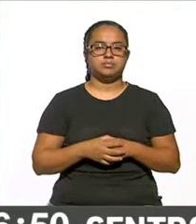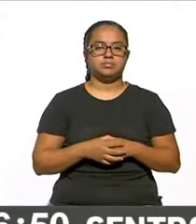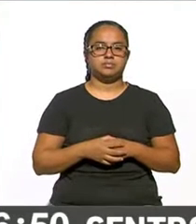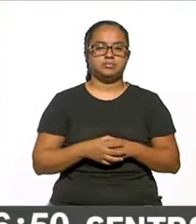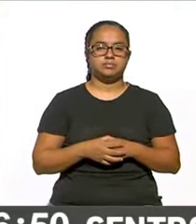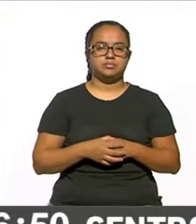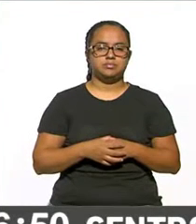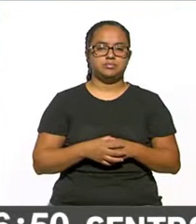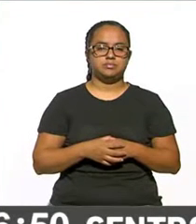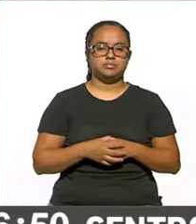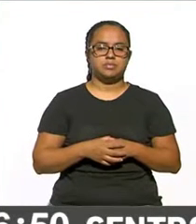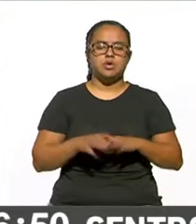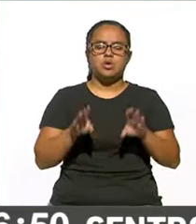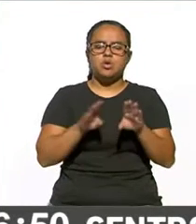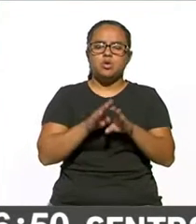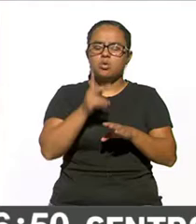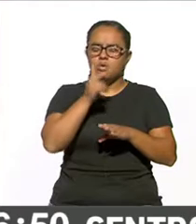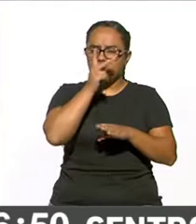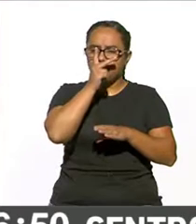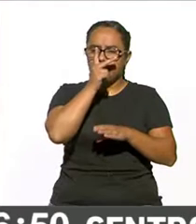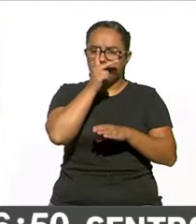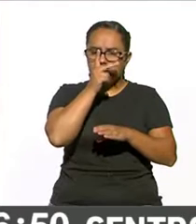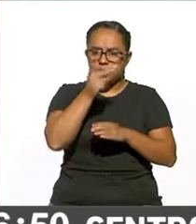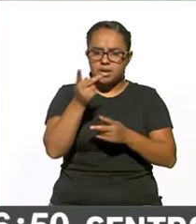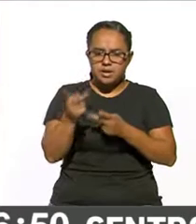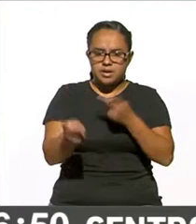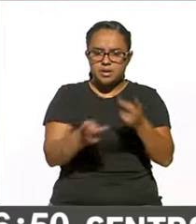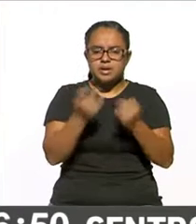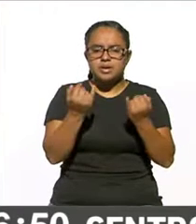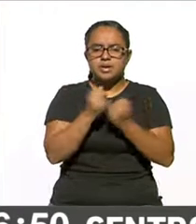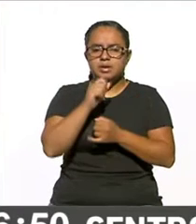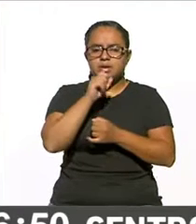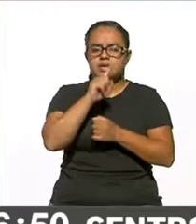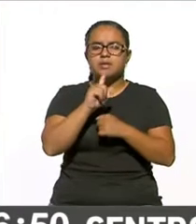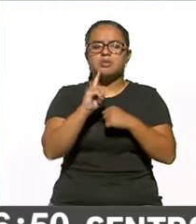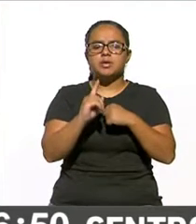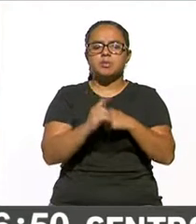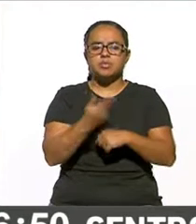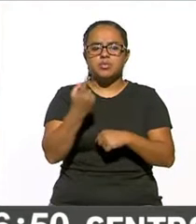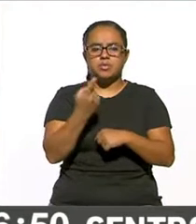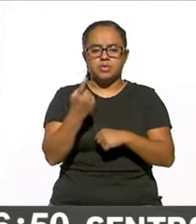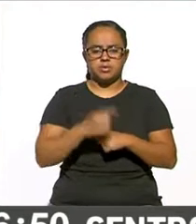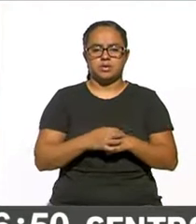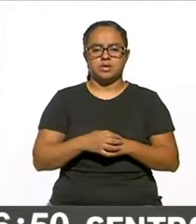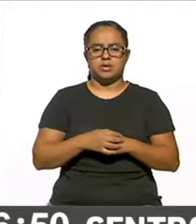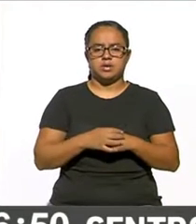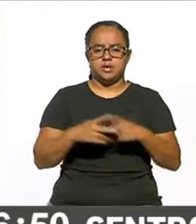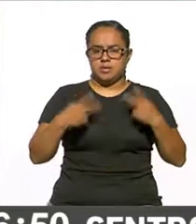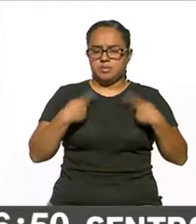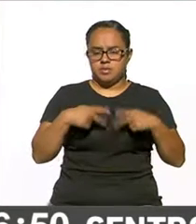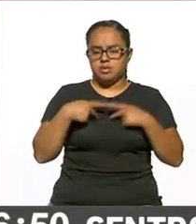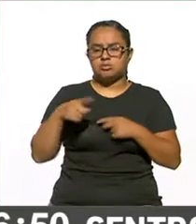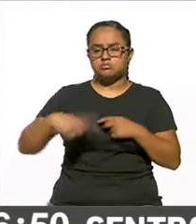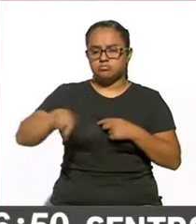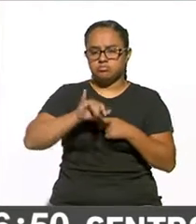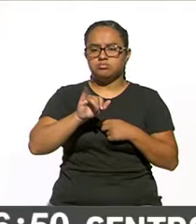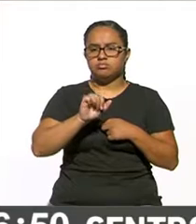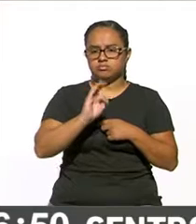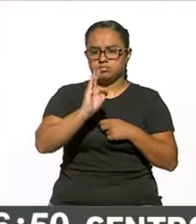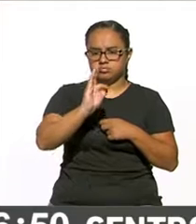la forma en que se frasea y las causales en las que la gente estaría